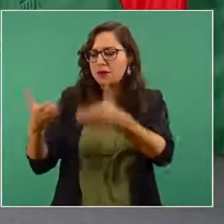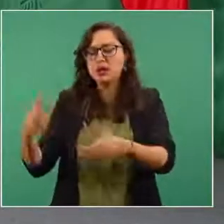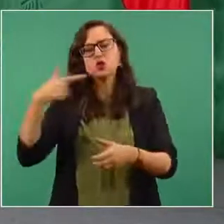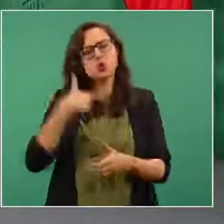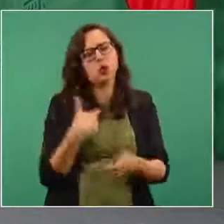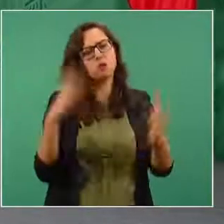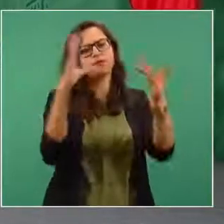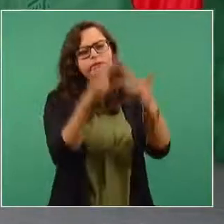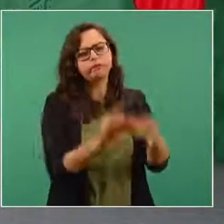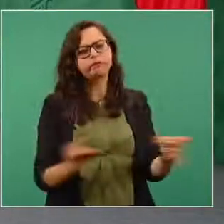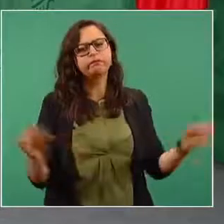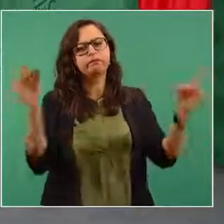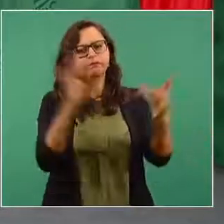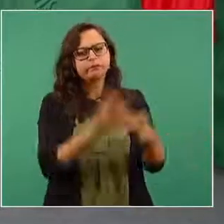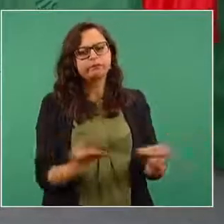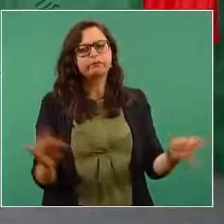explicándole